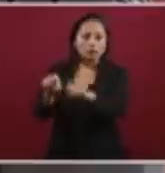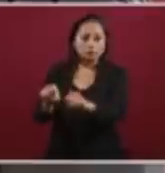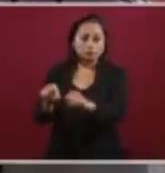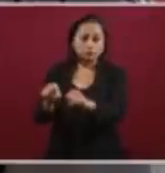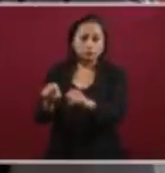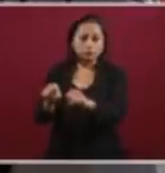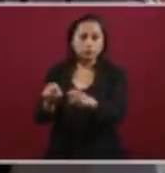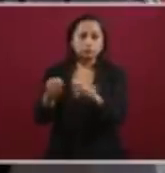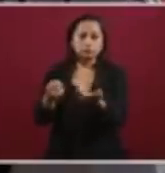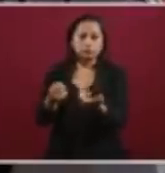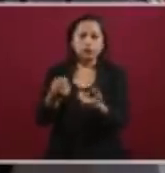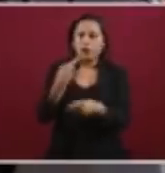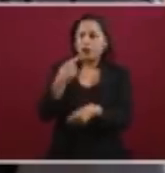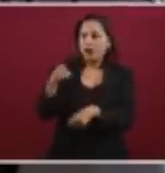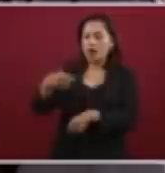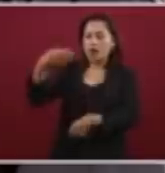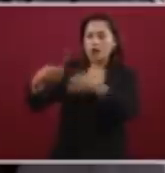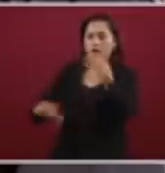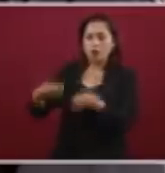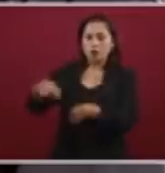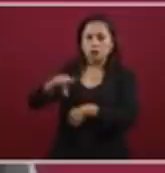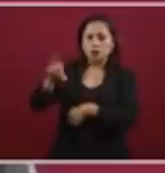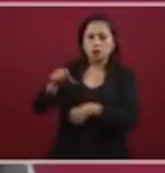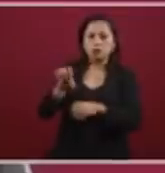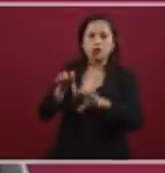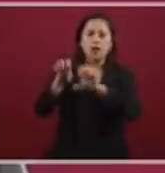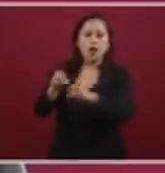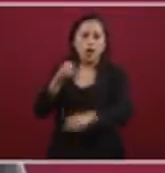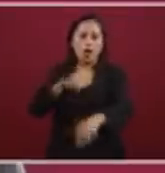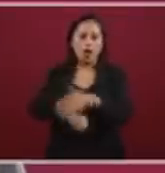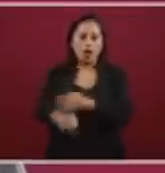al juez y al tambo